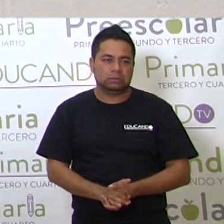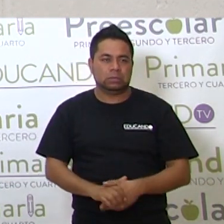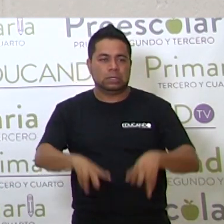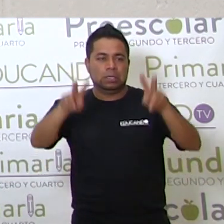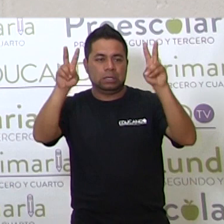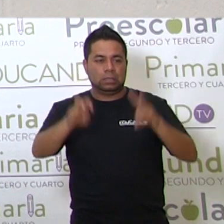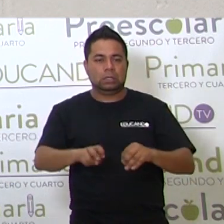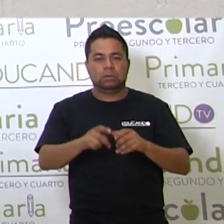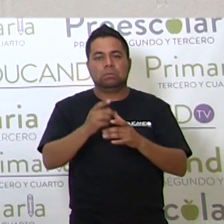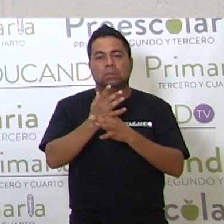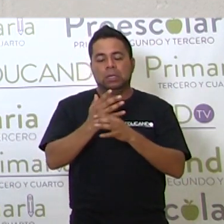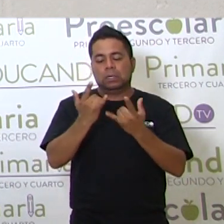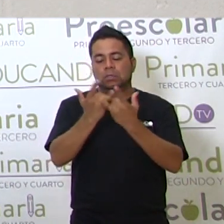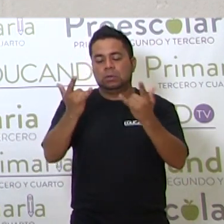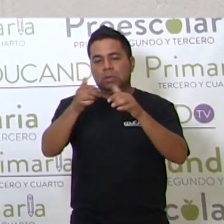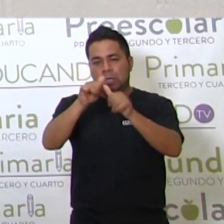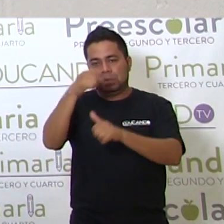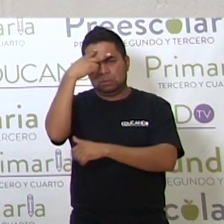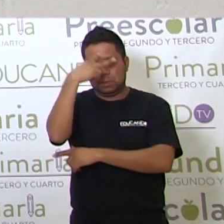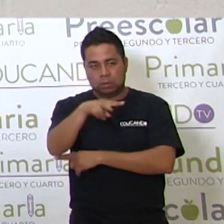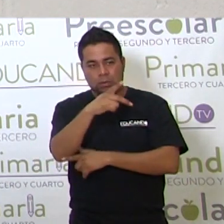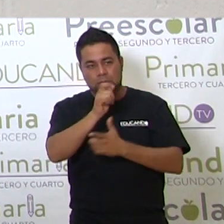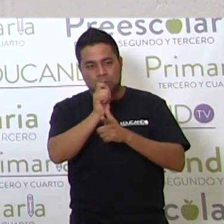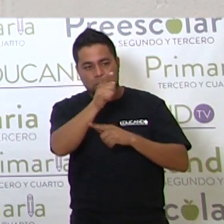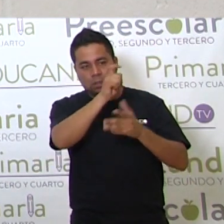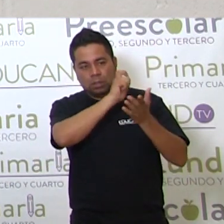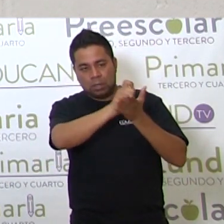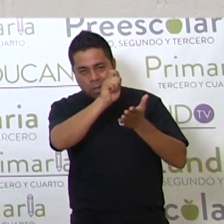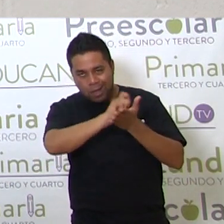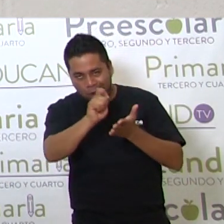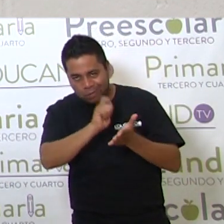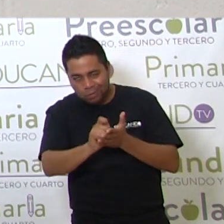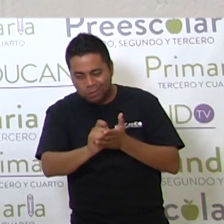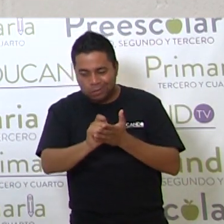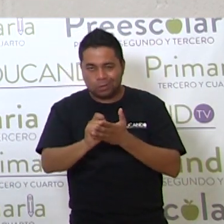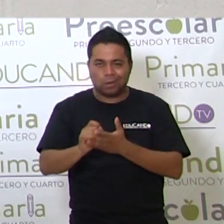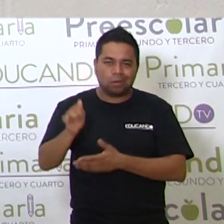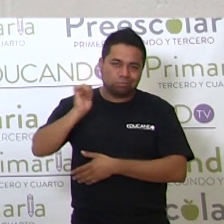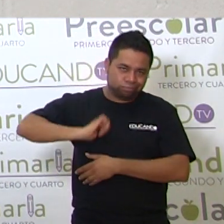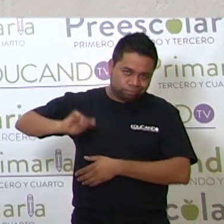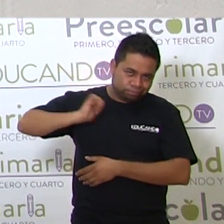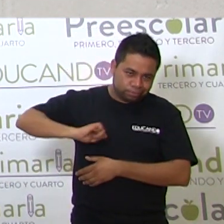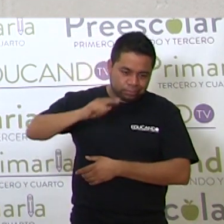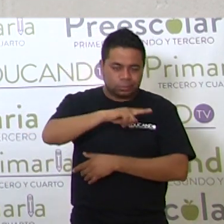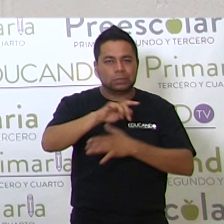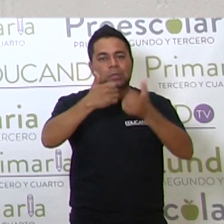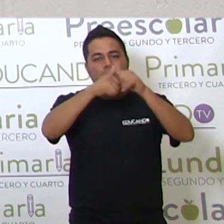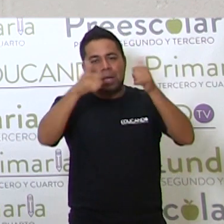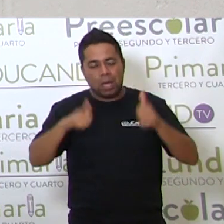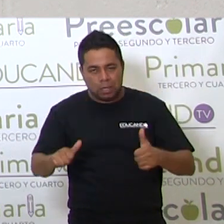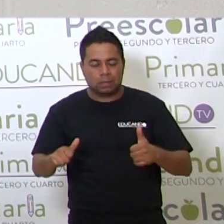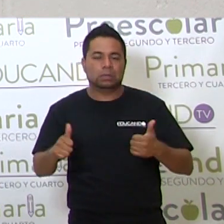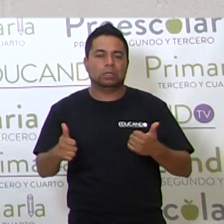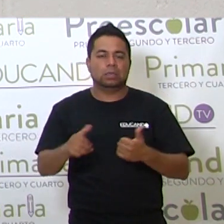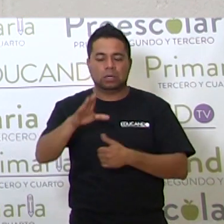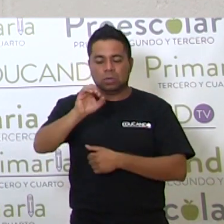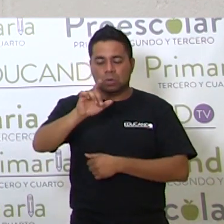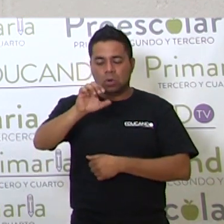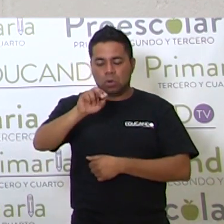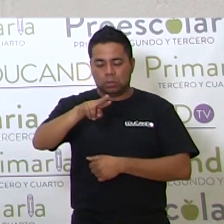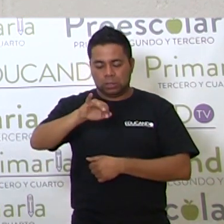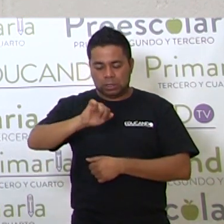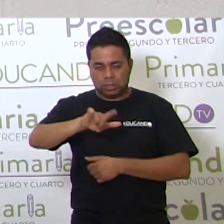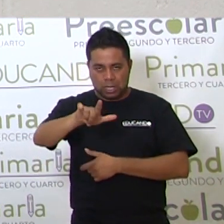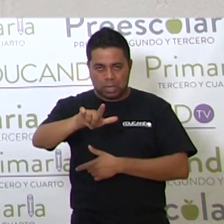De la historia del arte mexicano. Entonces aquí es arte prehispánico, arte colonial,